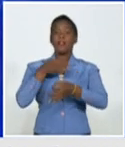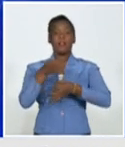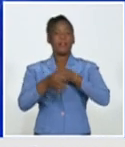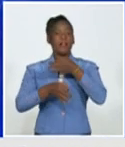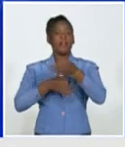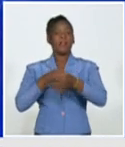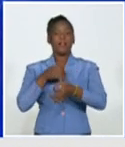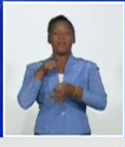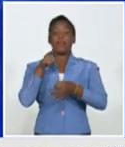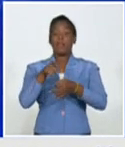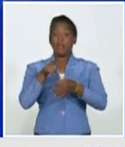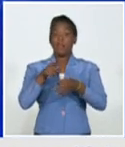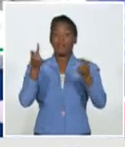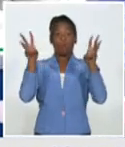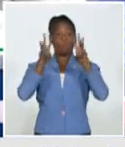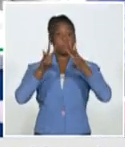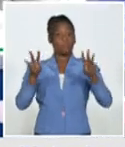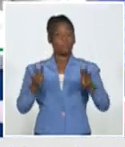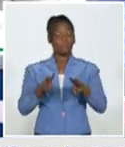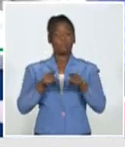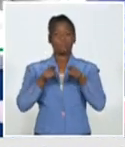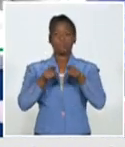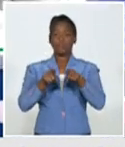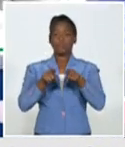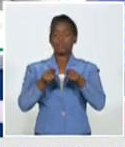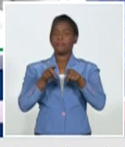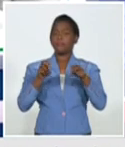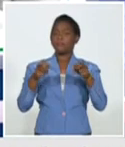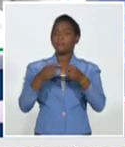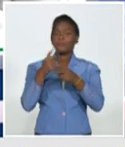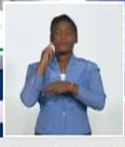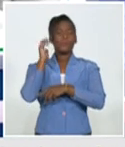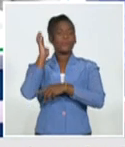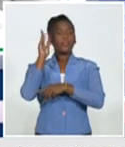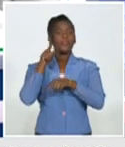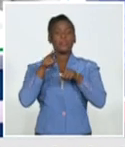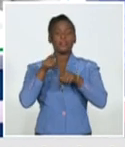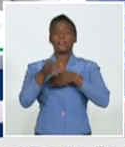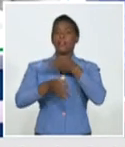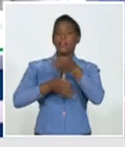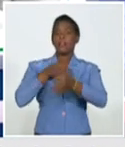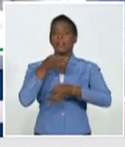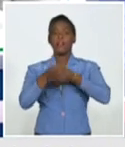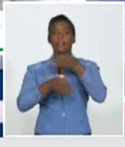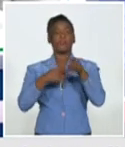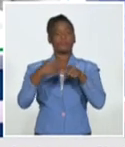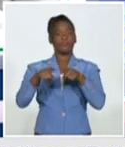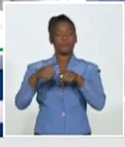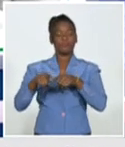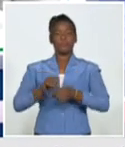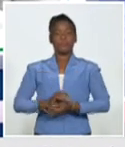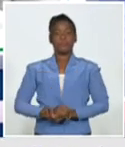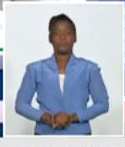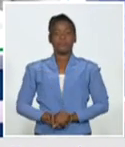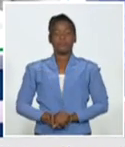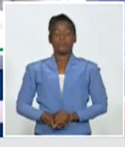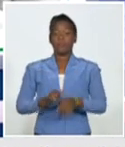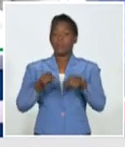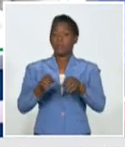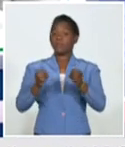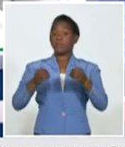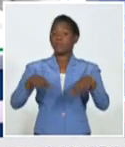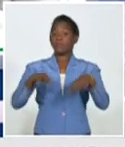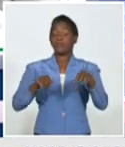foro virtual. Y hablaba que en este combate diario a la COVID-19 nuestro país ha validado un sistema de gestión basado